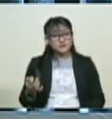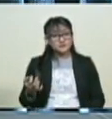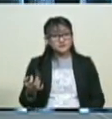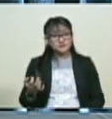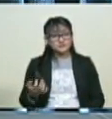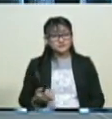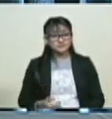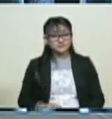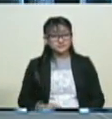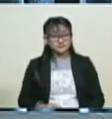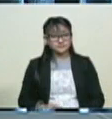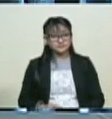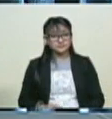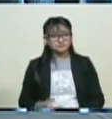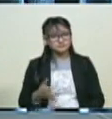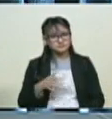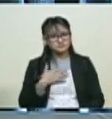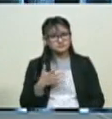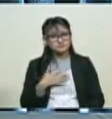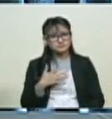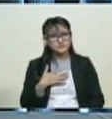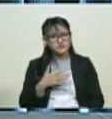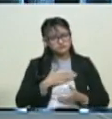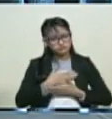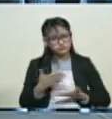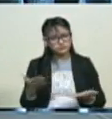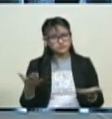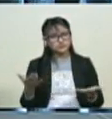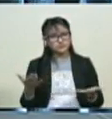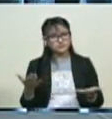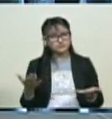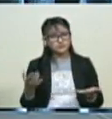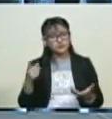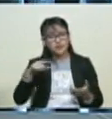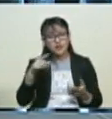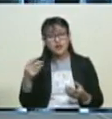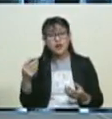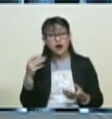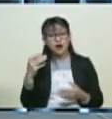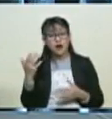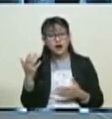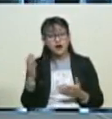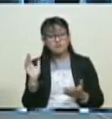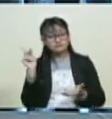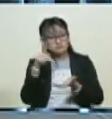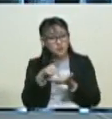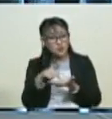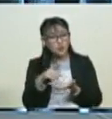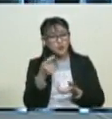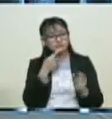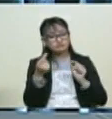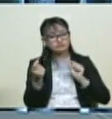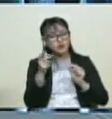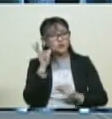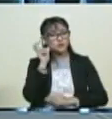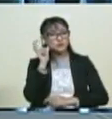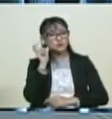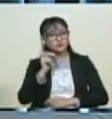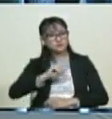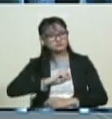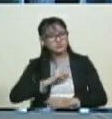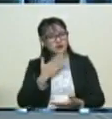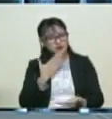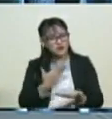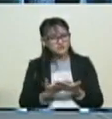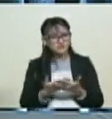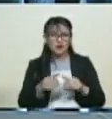largo y me siento complacido de que ustedes hayan atendido este llamado para esta conversación para esta